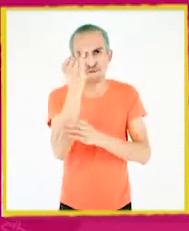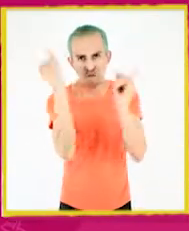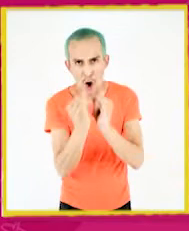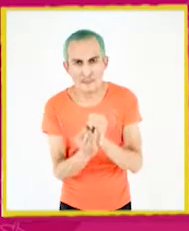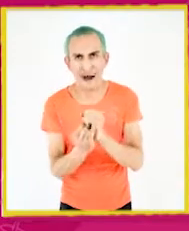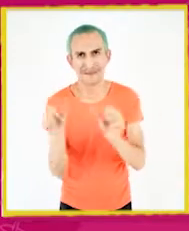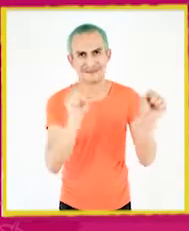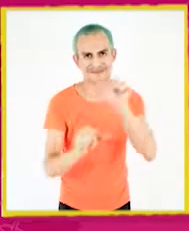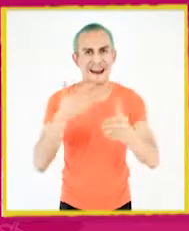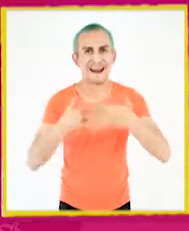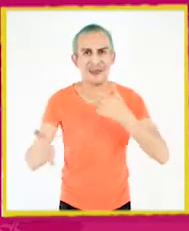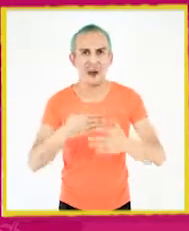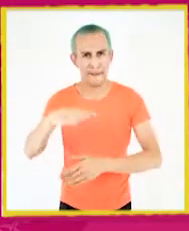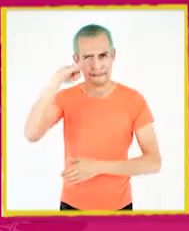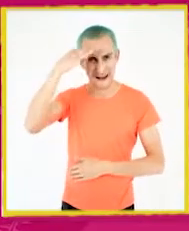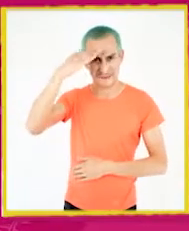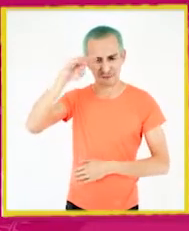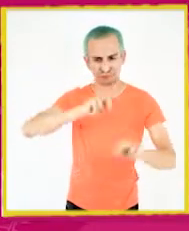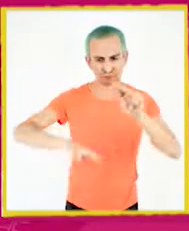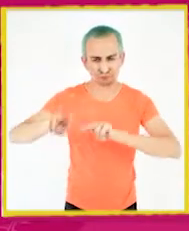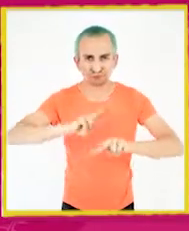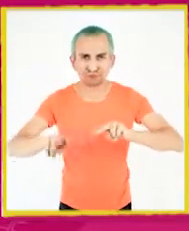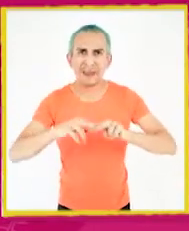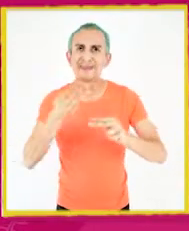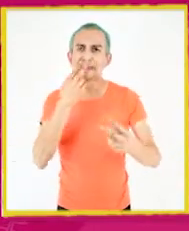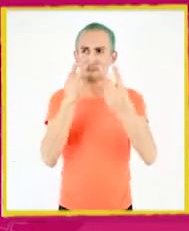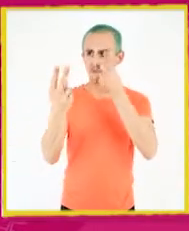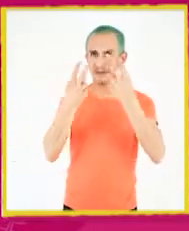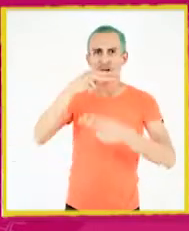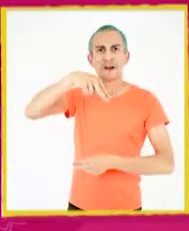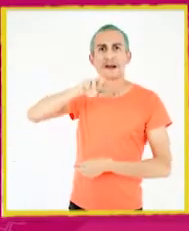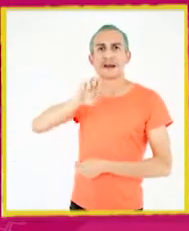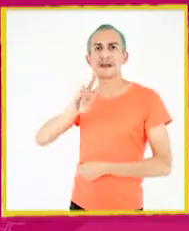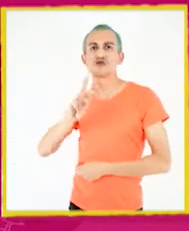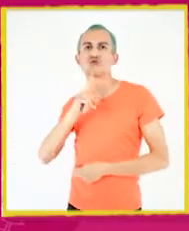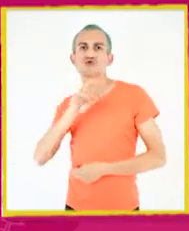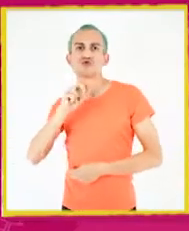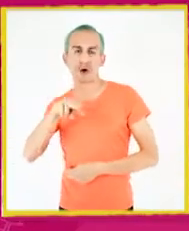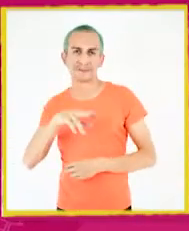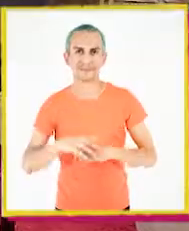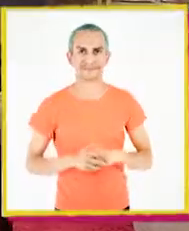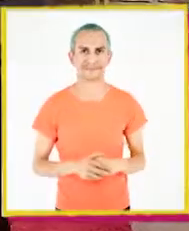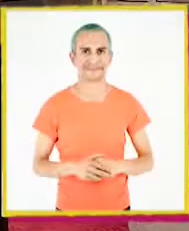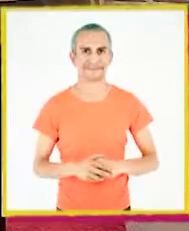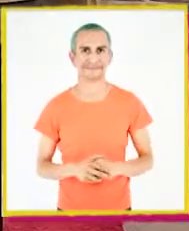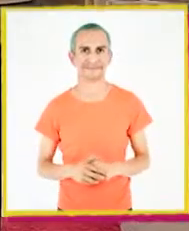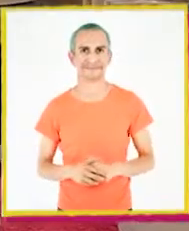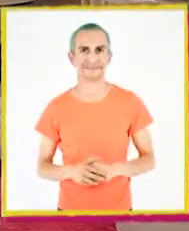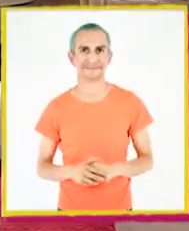naturales, la investigación experimental y la visión newtoniana del mundo.